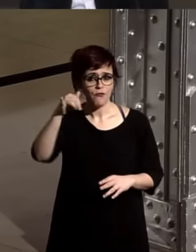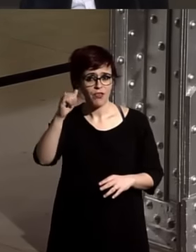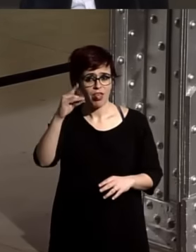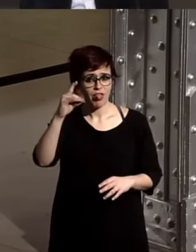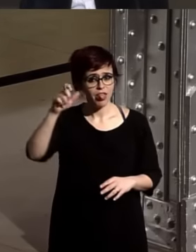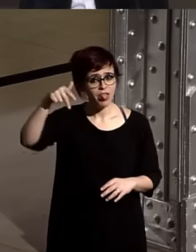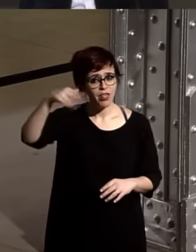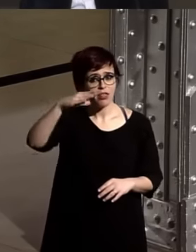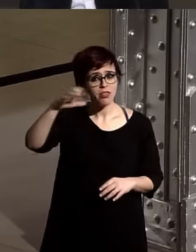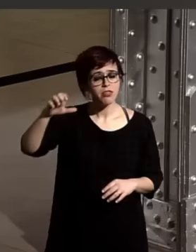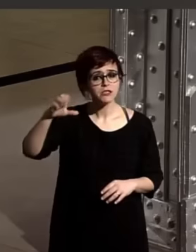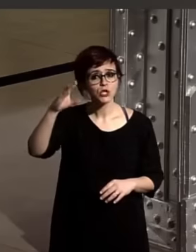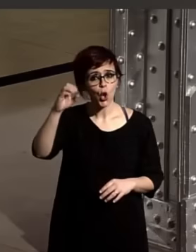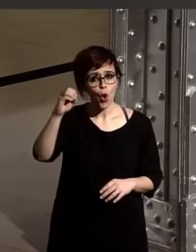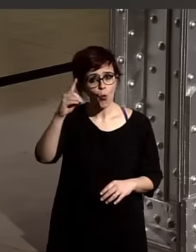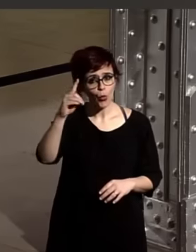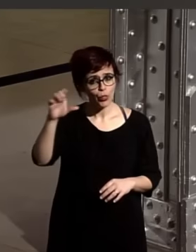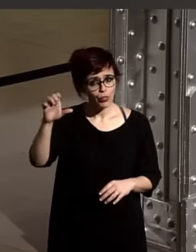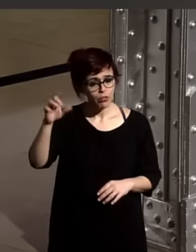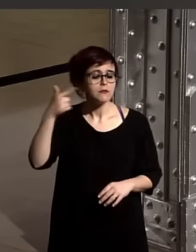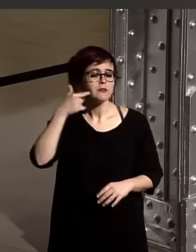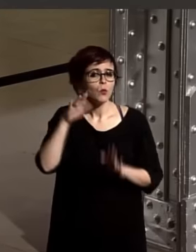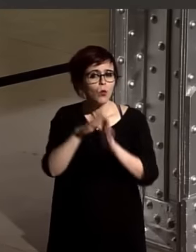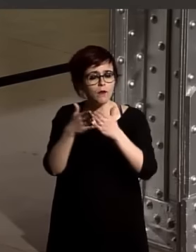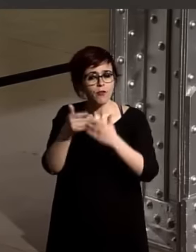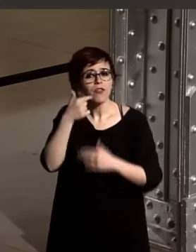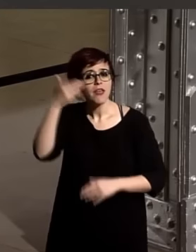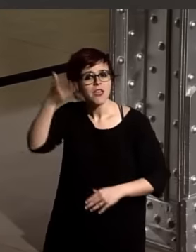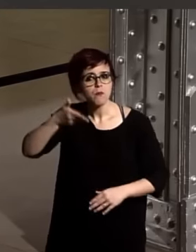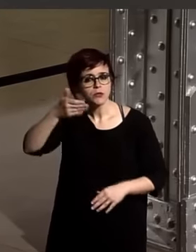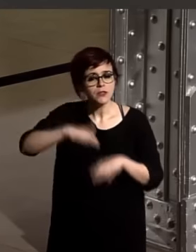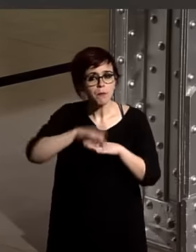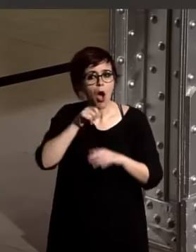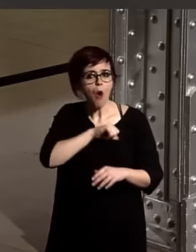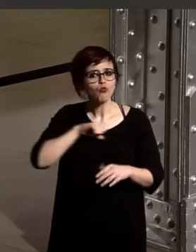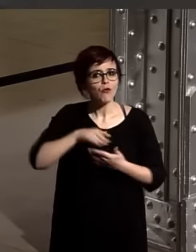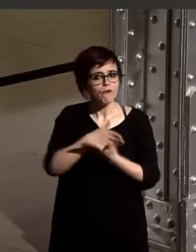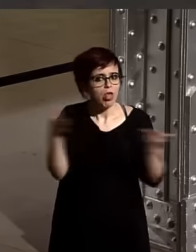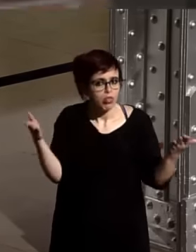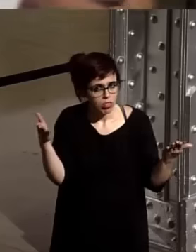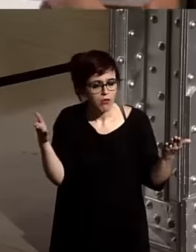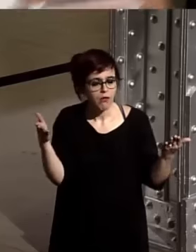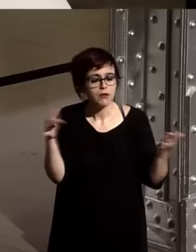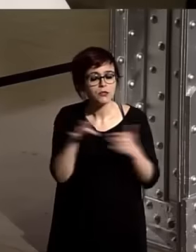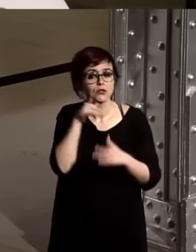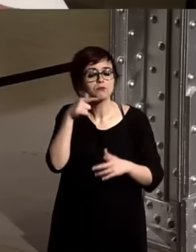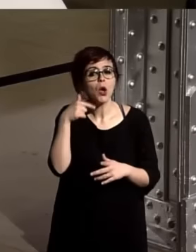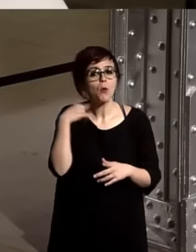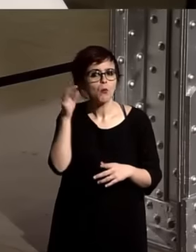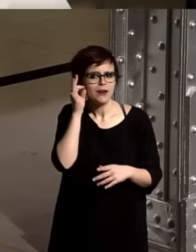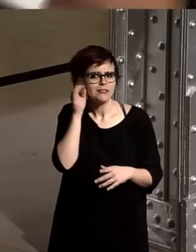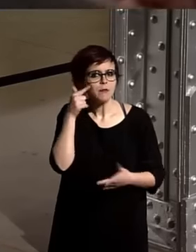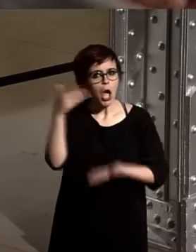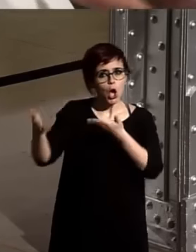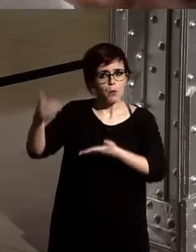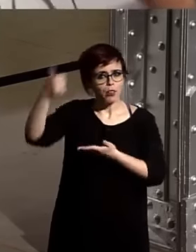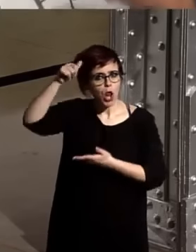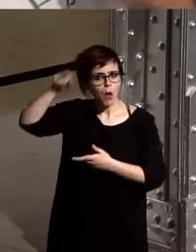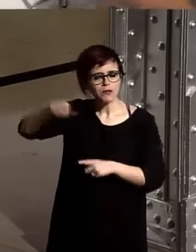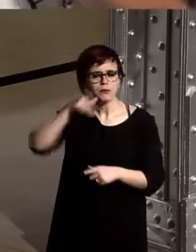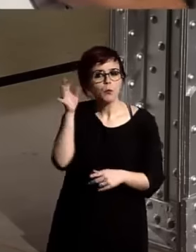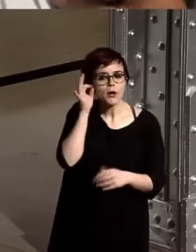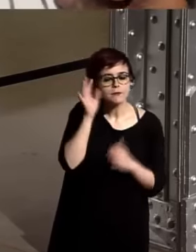no pero que habla precisamente de esto de la importancia de la la confianza en uno mismo y las mujeres nos falta Comparado con los